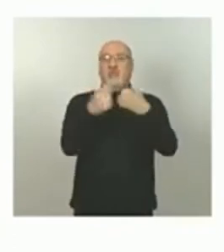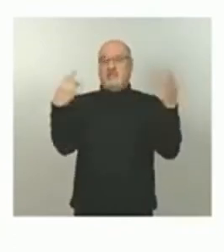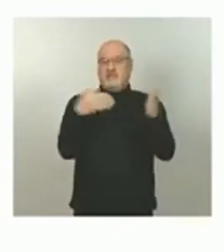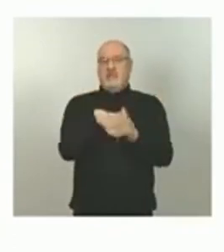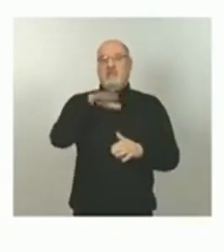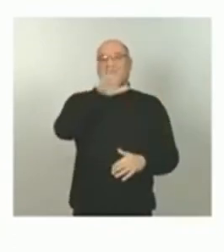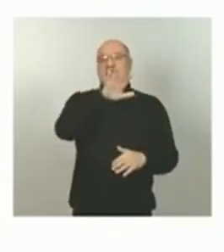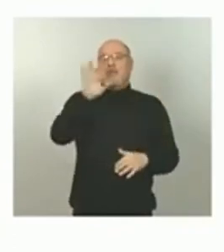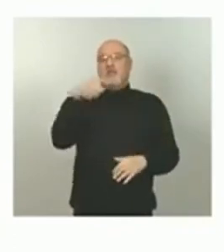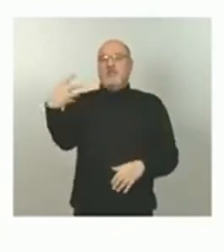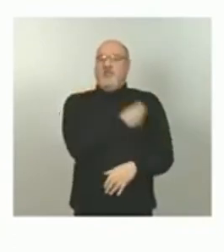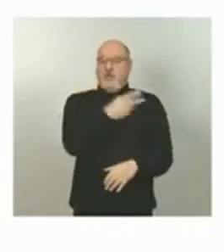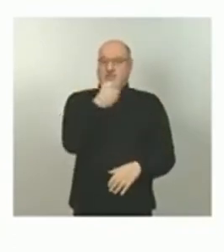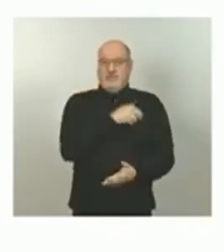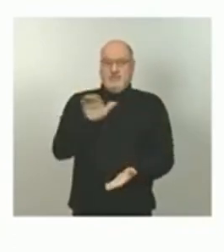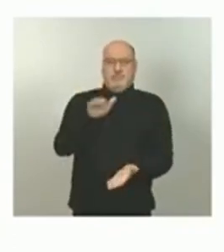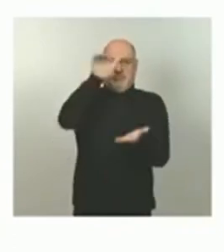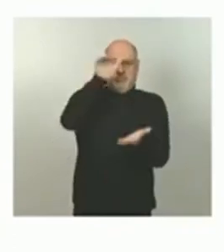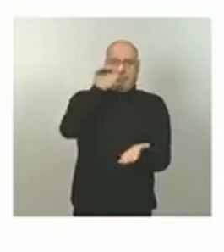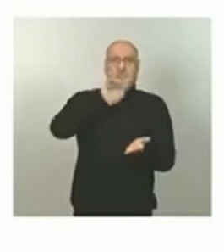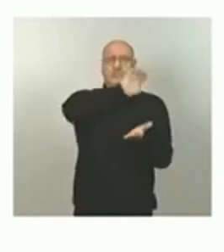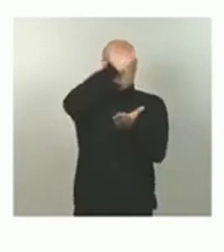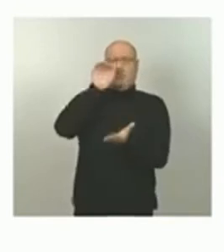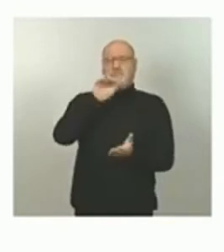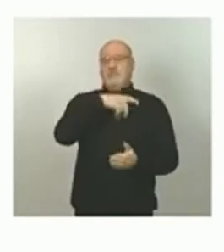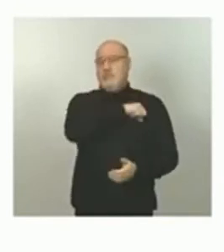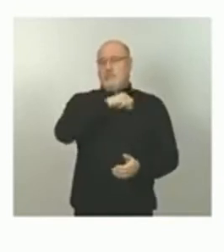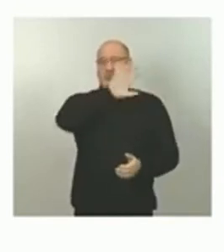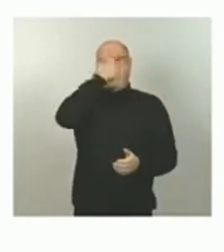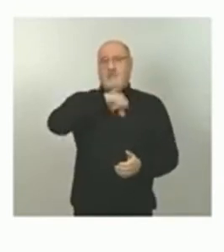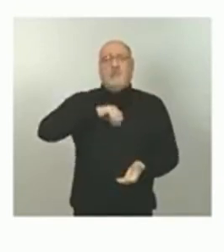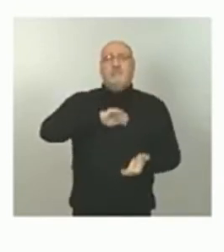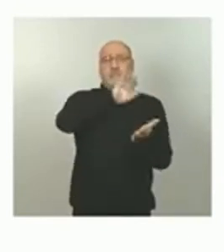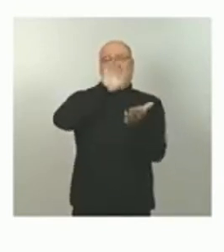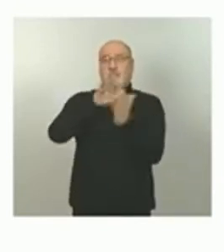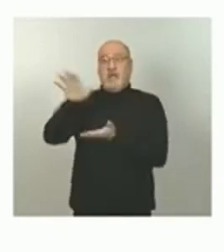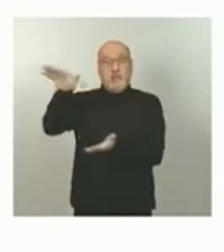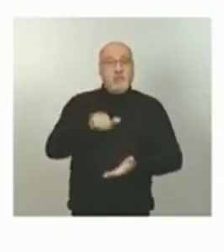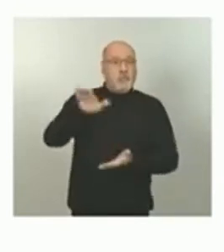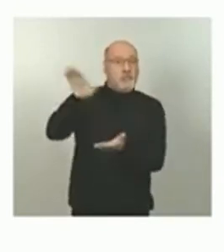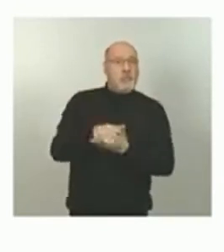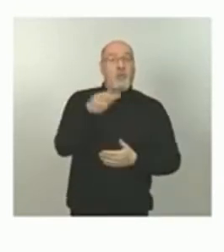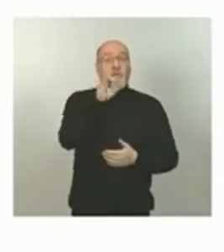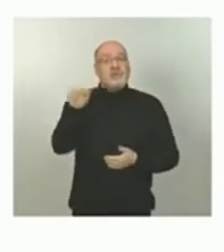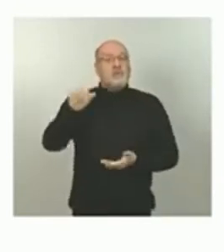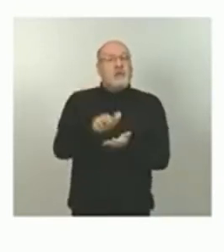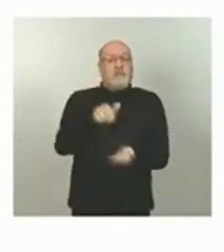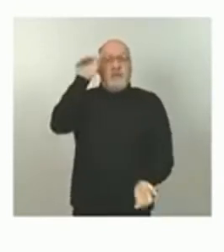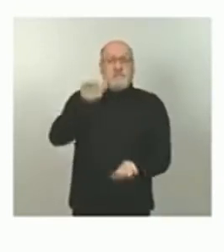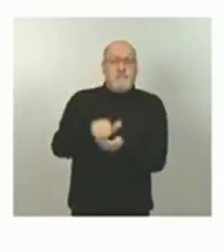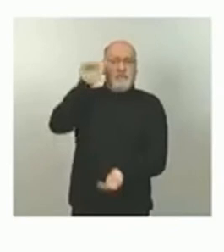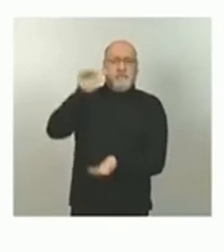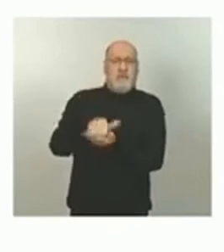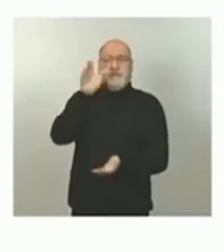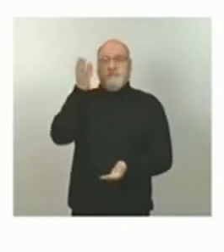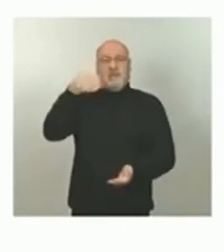1.426.550 dosis. Si se dan cuenta, cada vez más el ritmo de llegada de vacunas cada semana se está incrementando, y ese es, digamos,